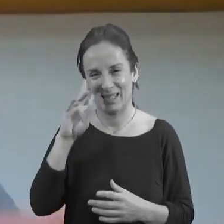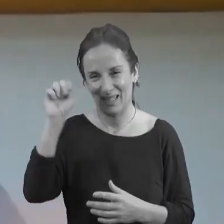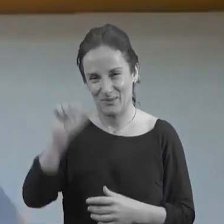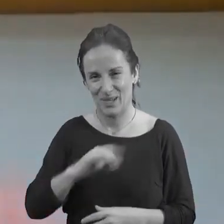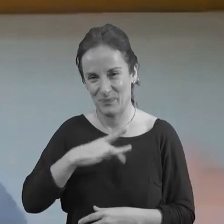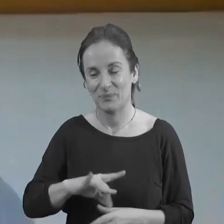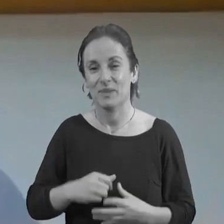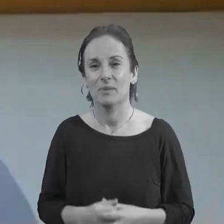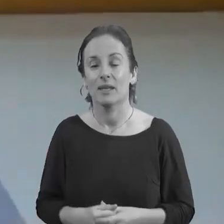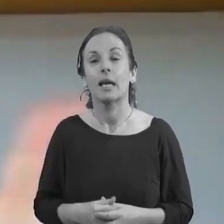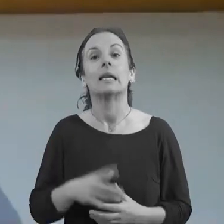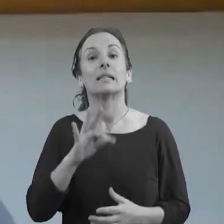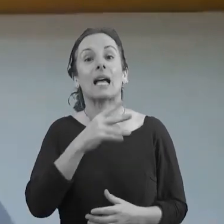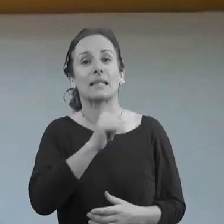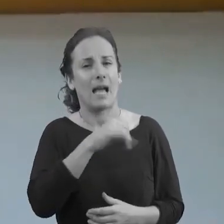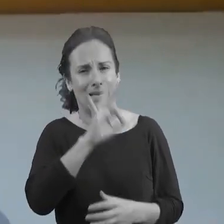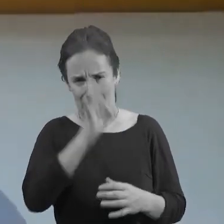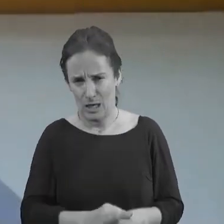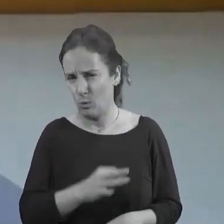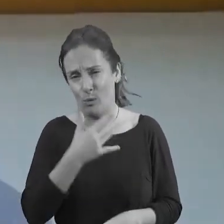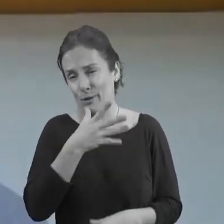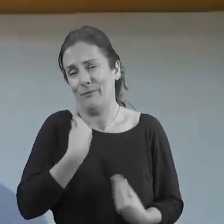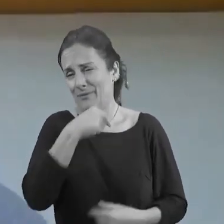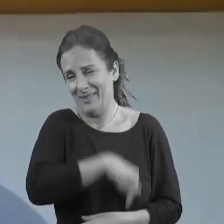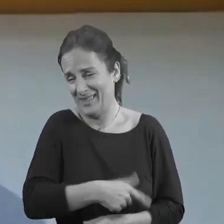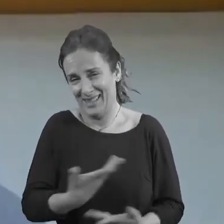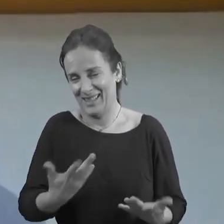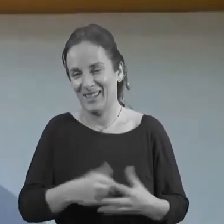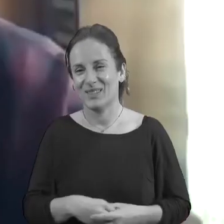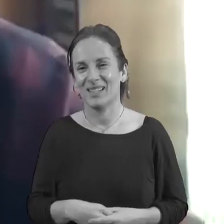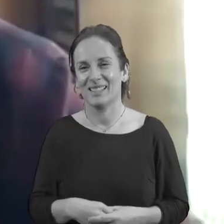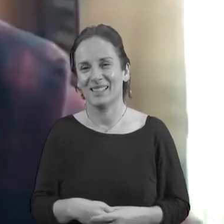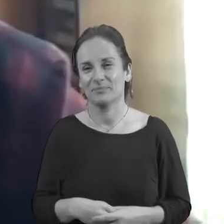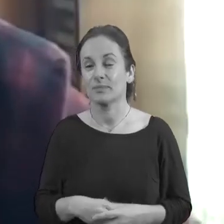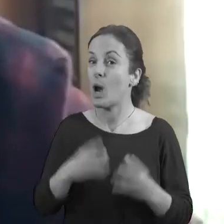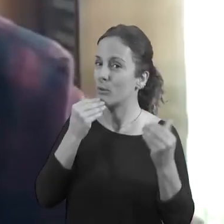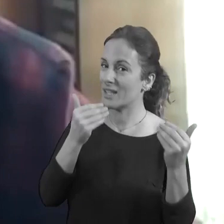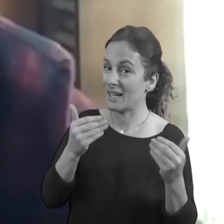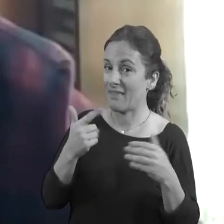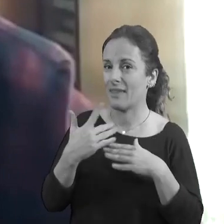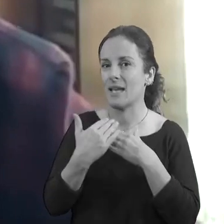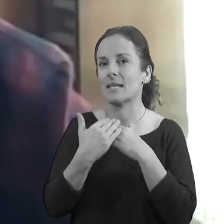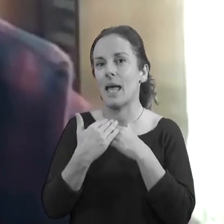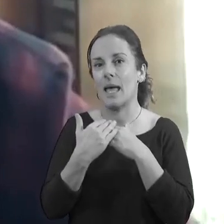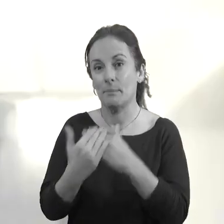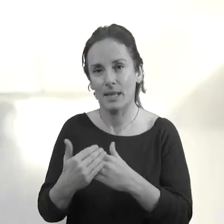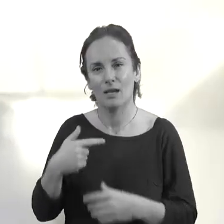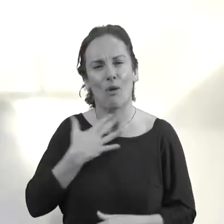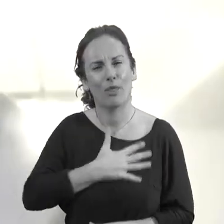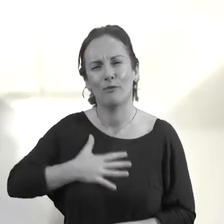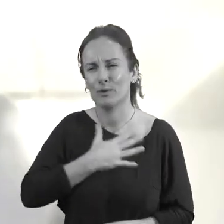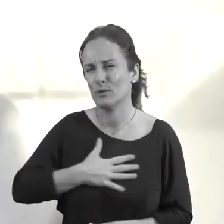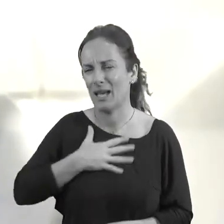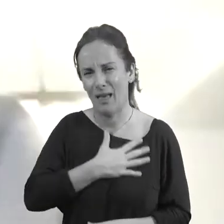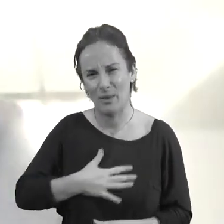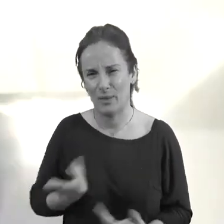la Tatiana seguro, porque lo tenemos aquí propad, o sea que... Perfecto. Muchas gracias por la invitación, he disfrutado mucho. Un